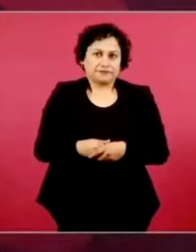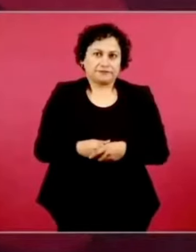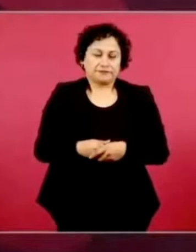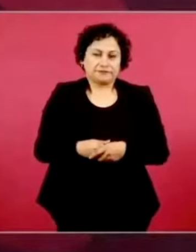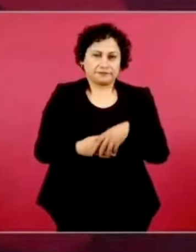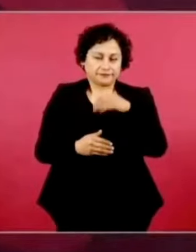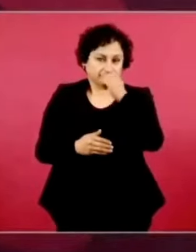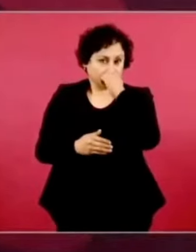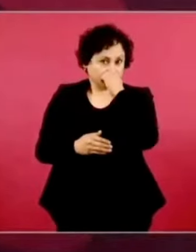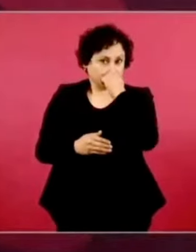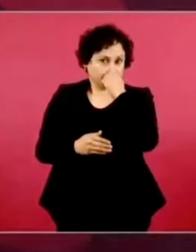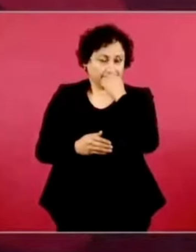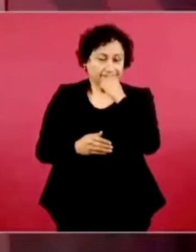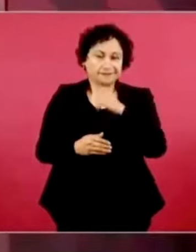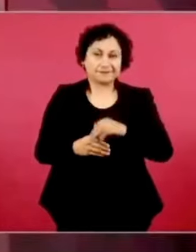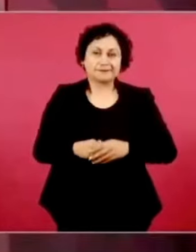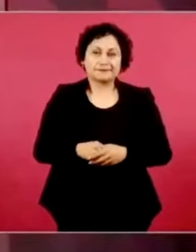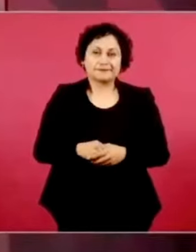de